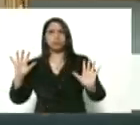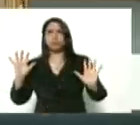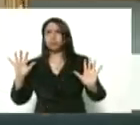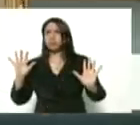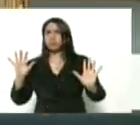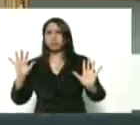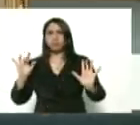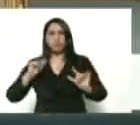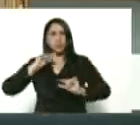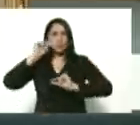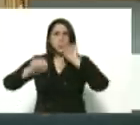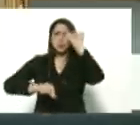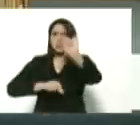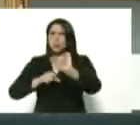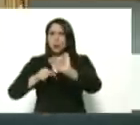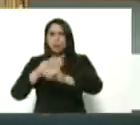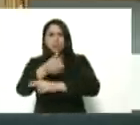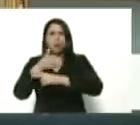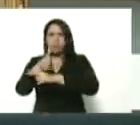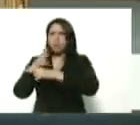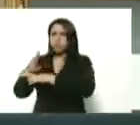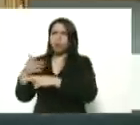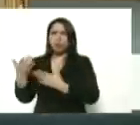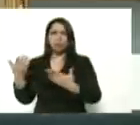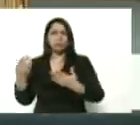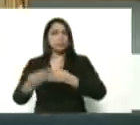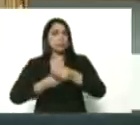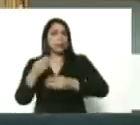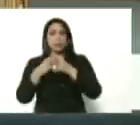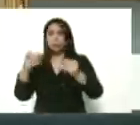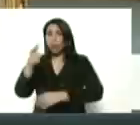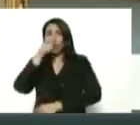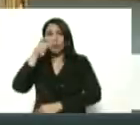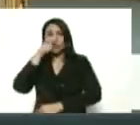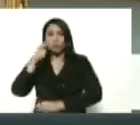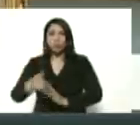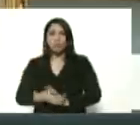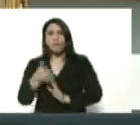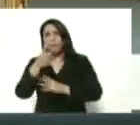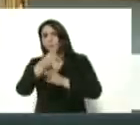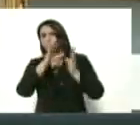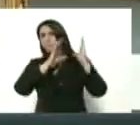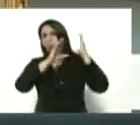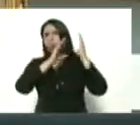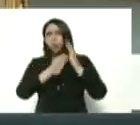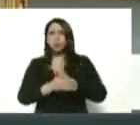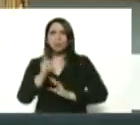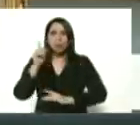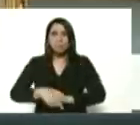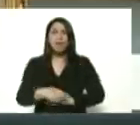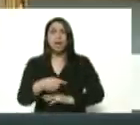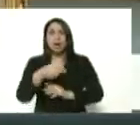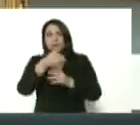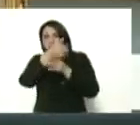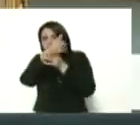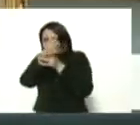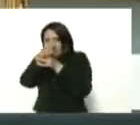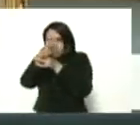desde cohetería fulminante, que se lleva a todas las operaciones, hasta, bueno,